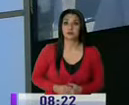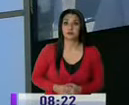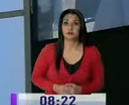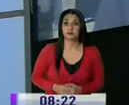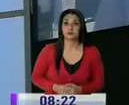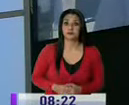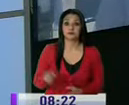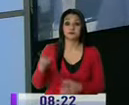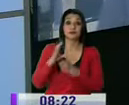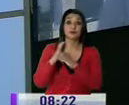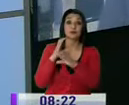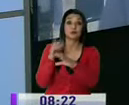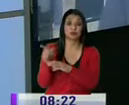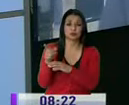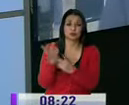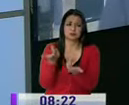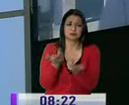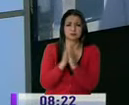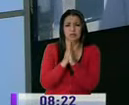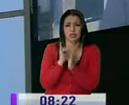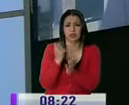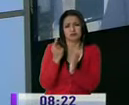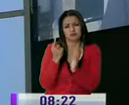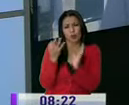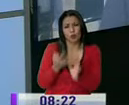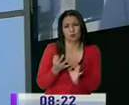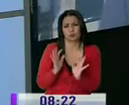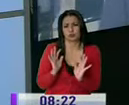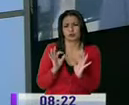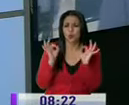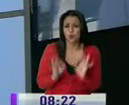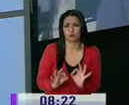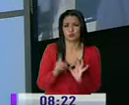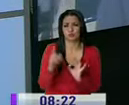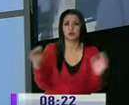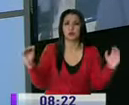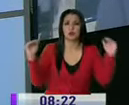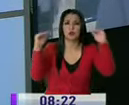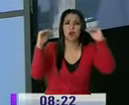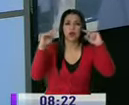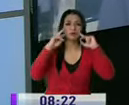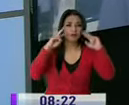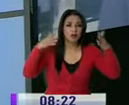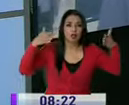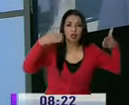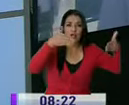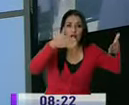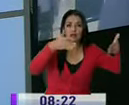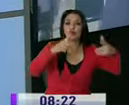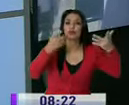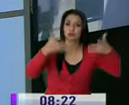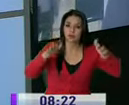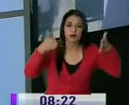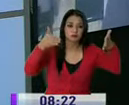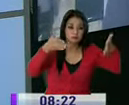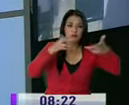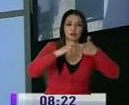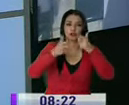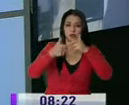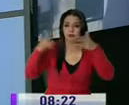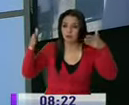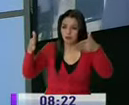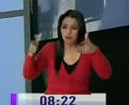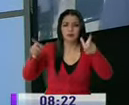que los transportistas hablan. Porque en el mundo hay que buscar equilibrios. No es cuestión solamente de mirar uno. O sea, ya hemos visto los problemas que se